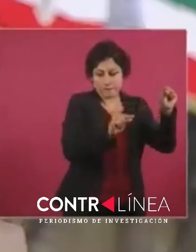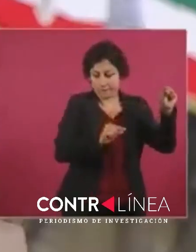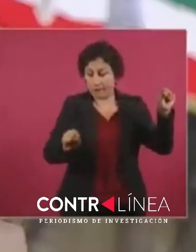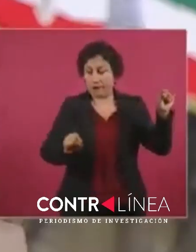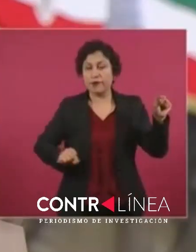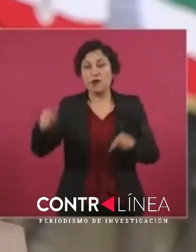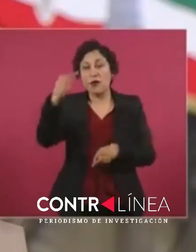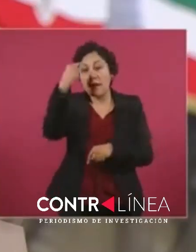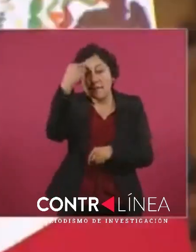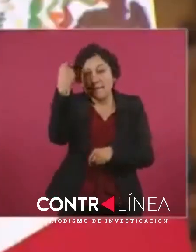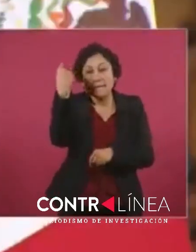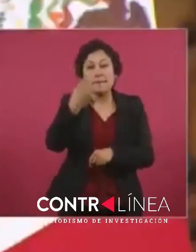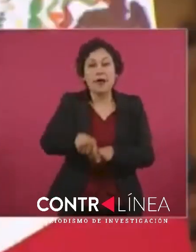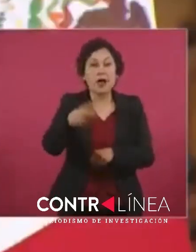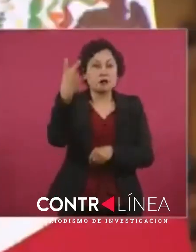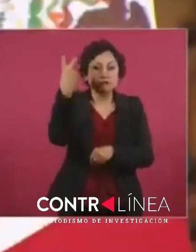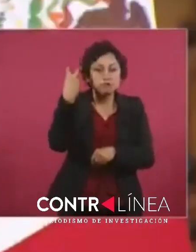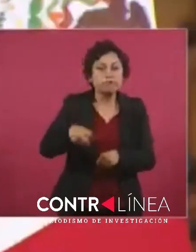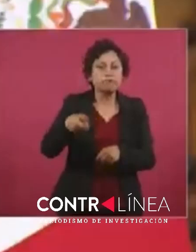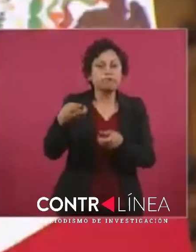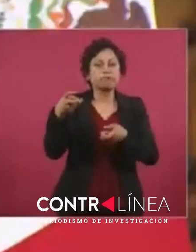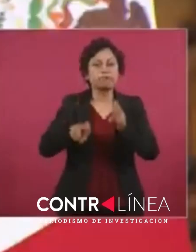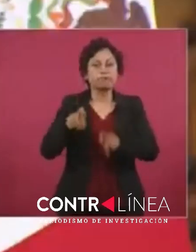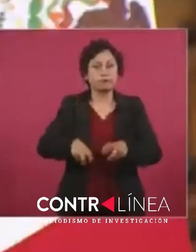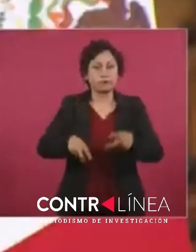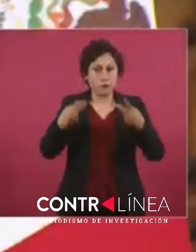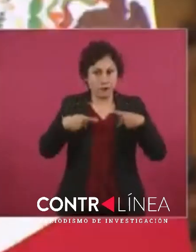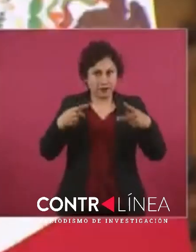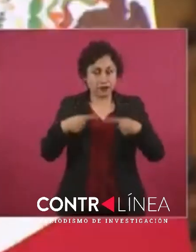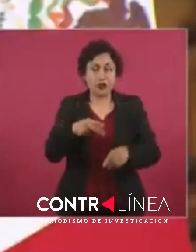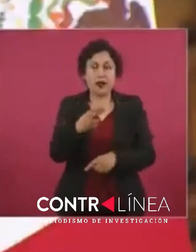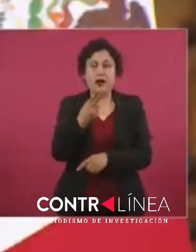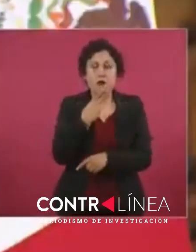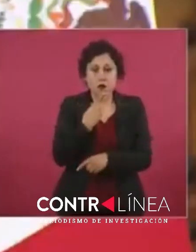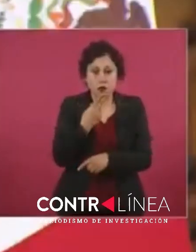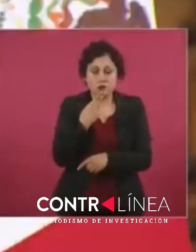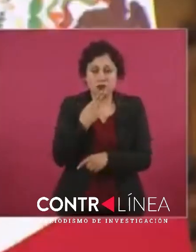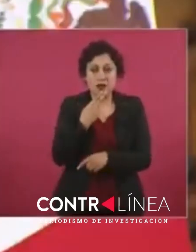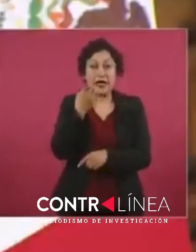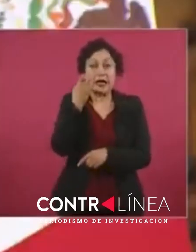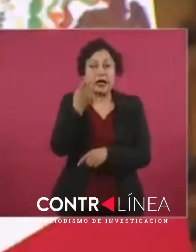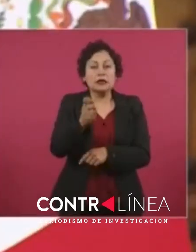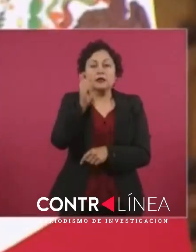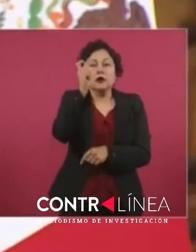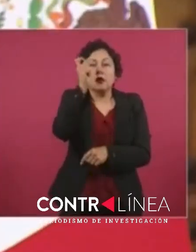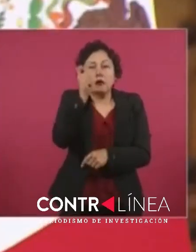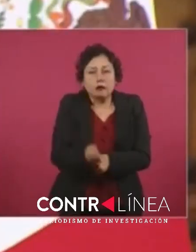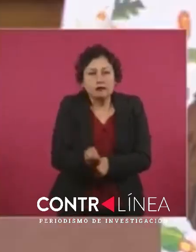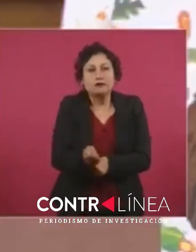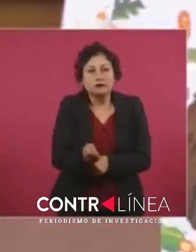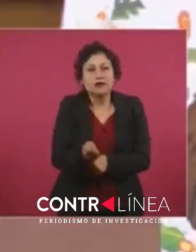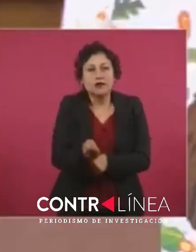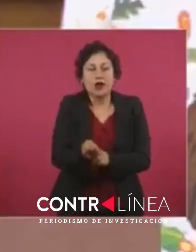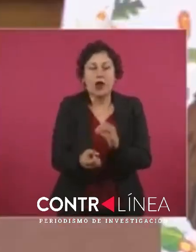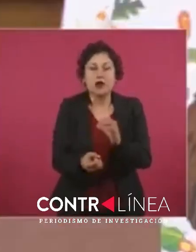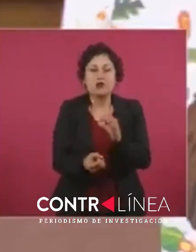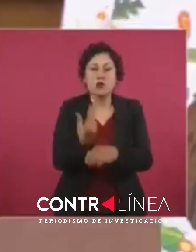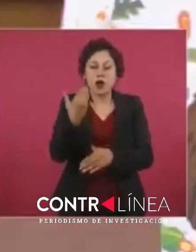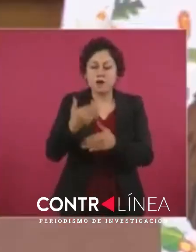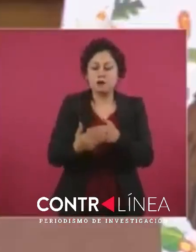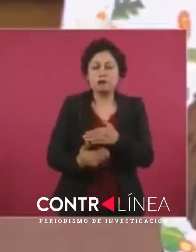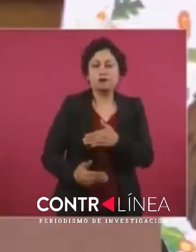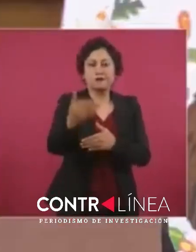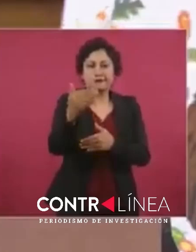de pasajeros, lo cual significa el reinicio de una etapa nueva, luego de que en el